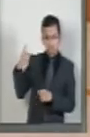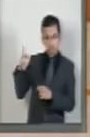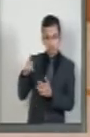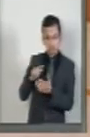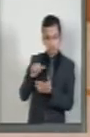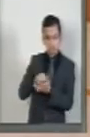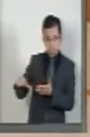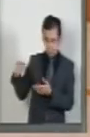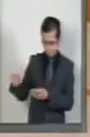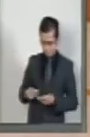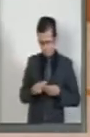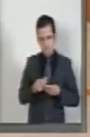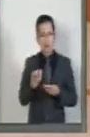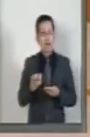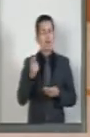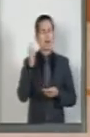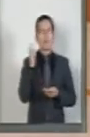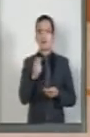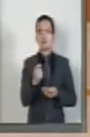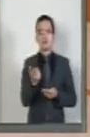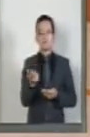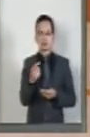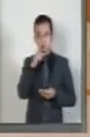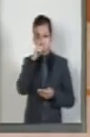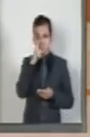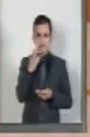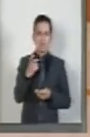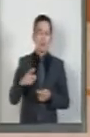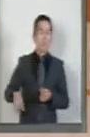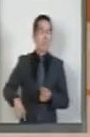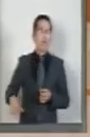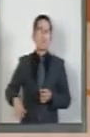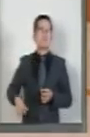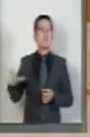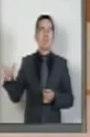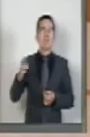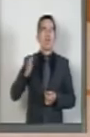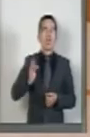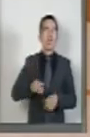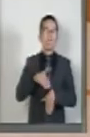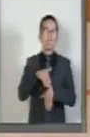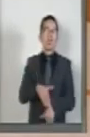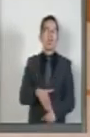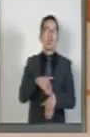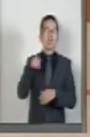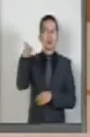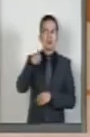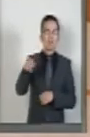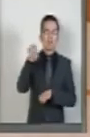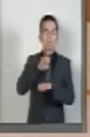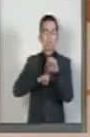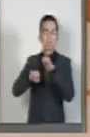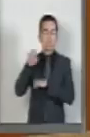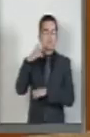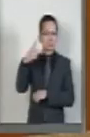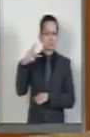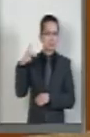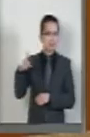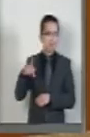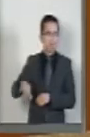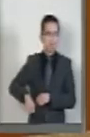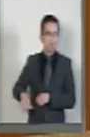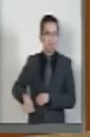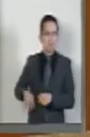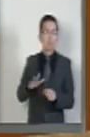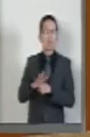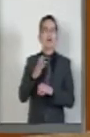resulta el gesto más claro de un gobierno entregado a los intereses empresariales y